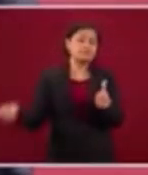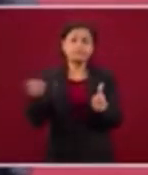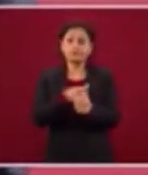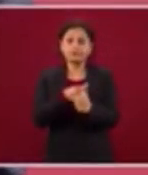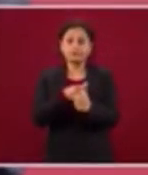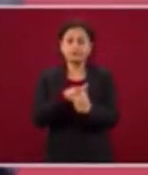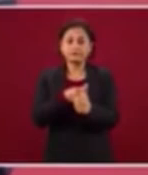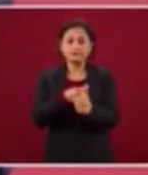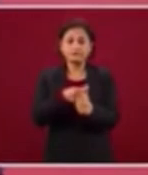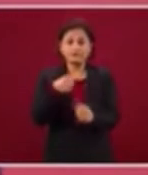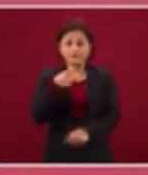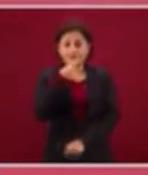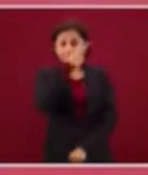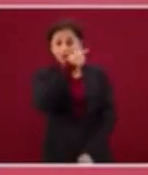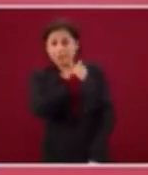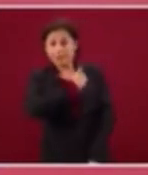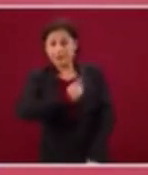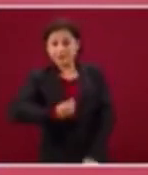ni Obama.